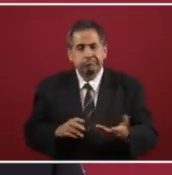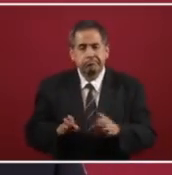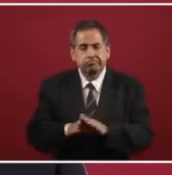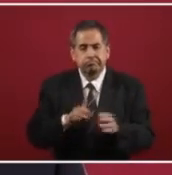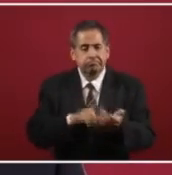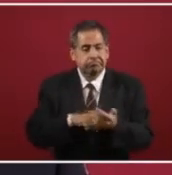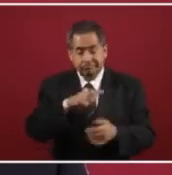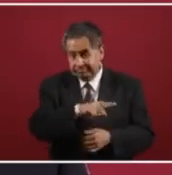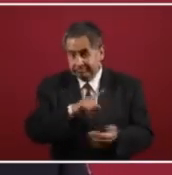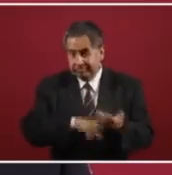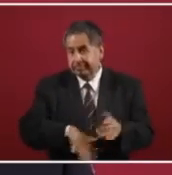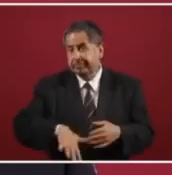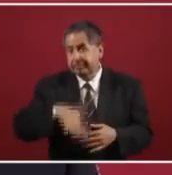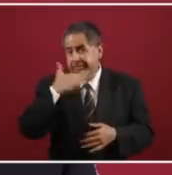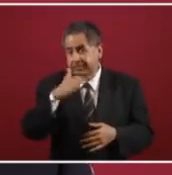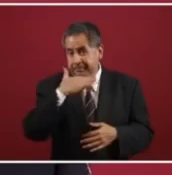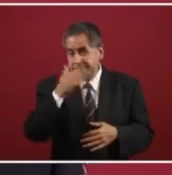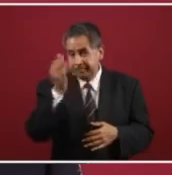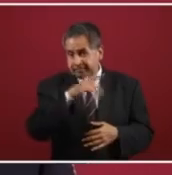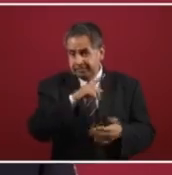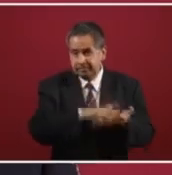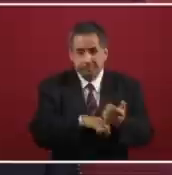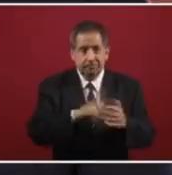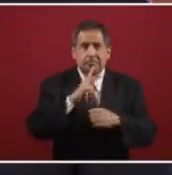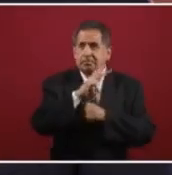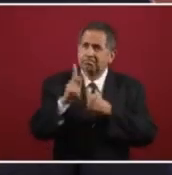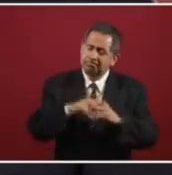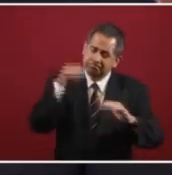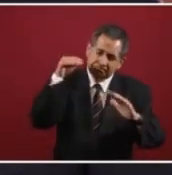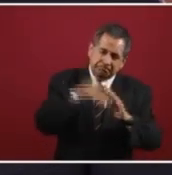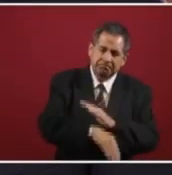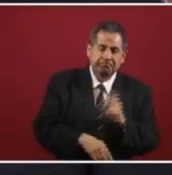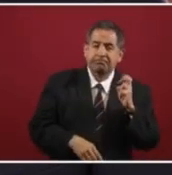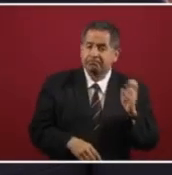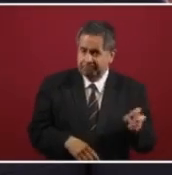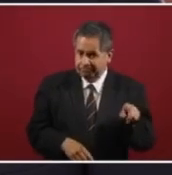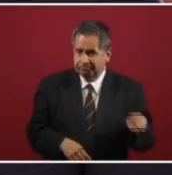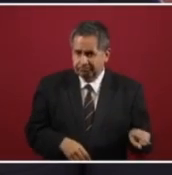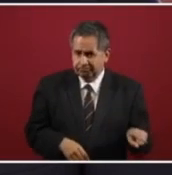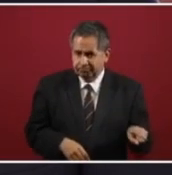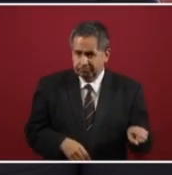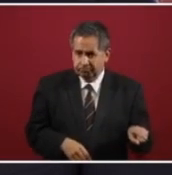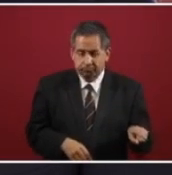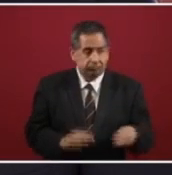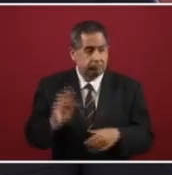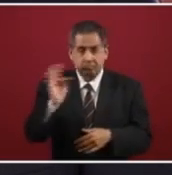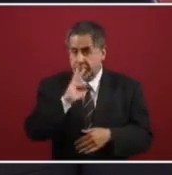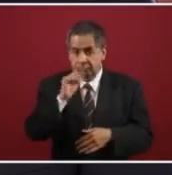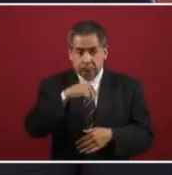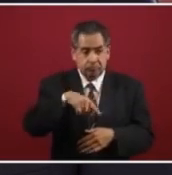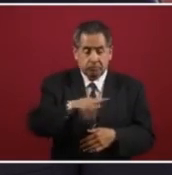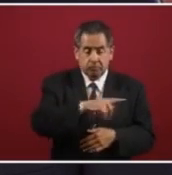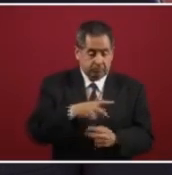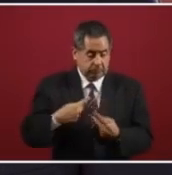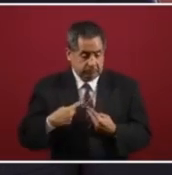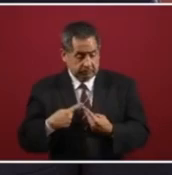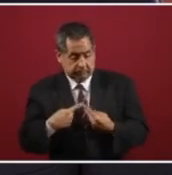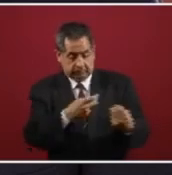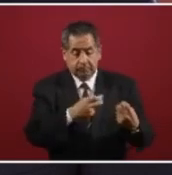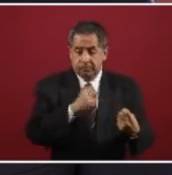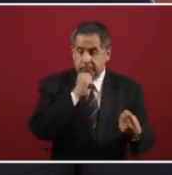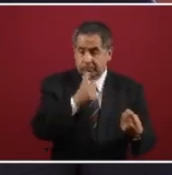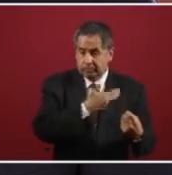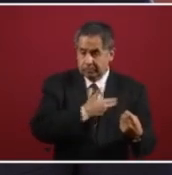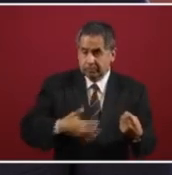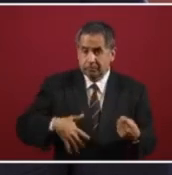por ese fraude hundieron al país. Si no se hubiese llevado a cabo